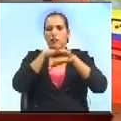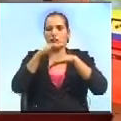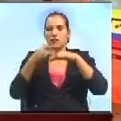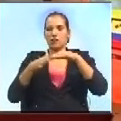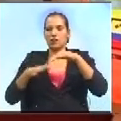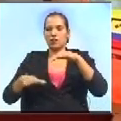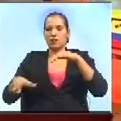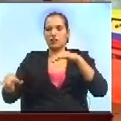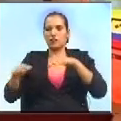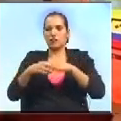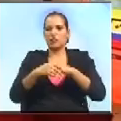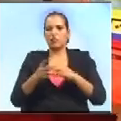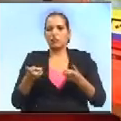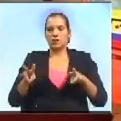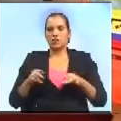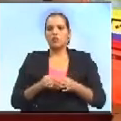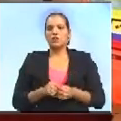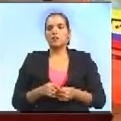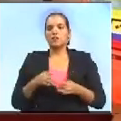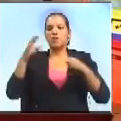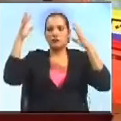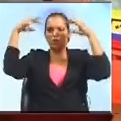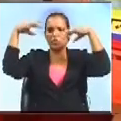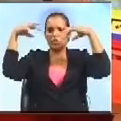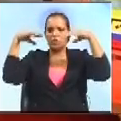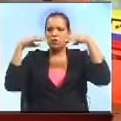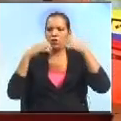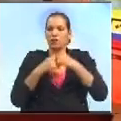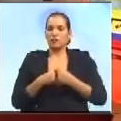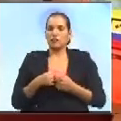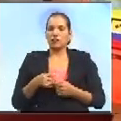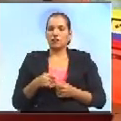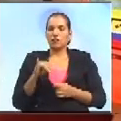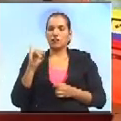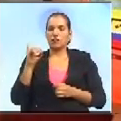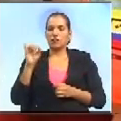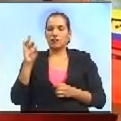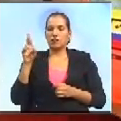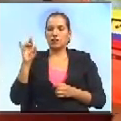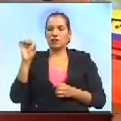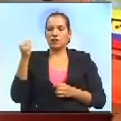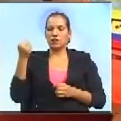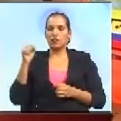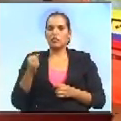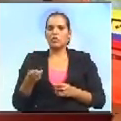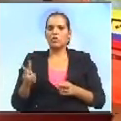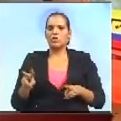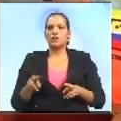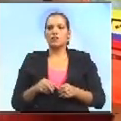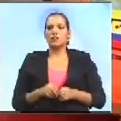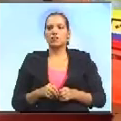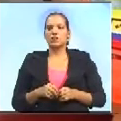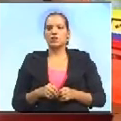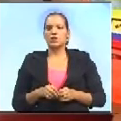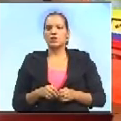Abril, también por afectaciones de lluvias en el barrio Iris. Hay un potencial